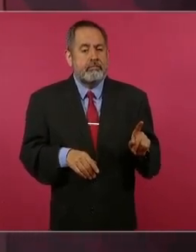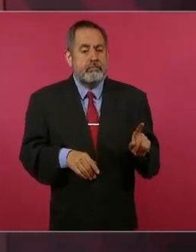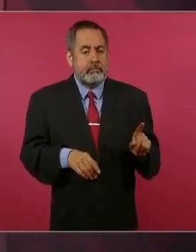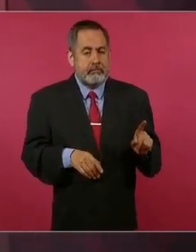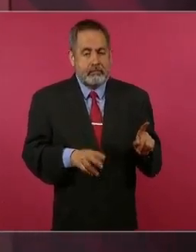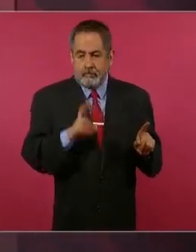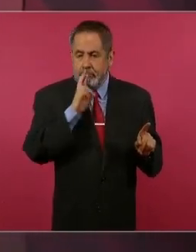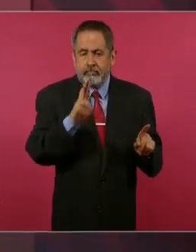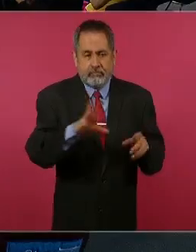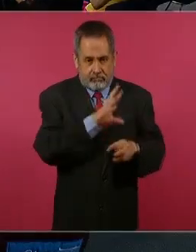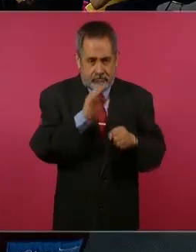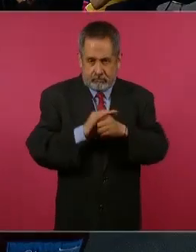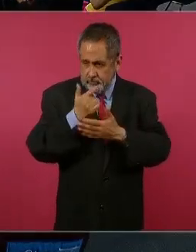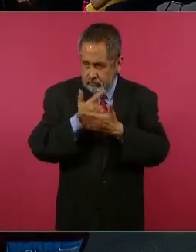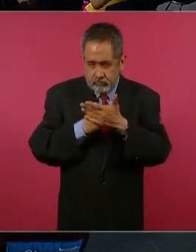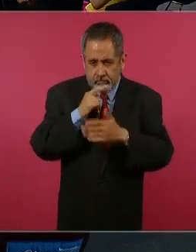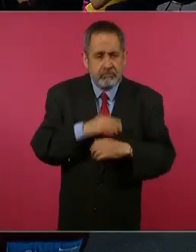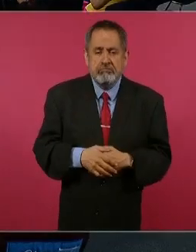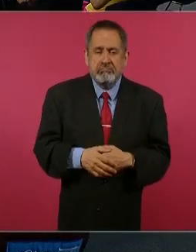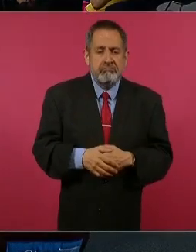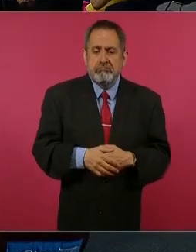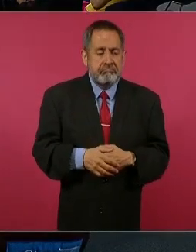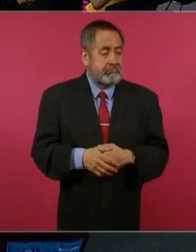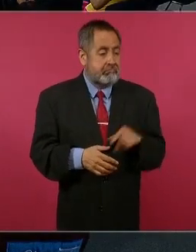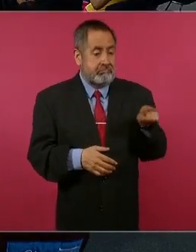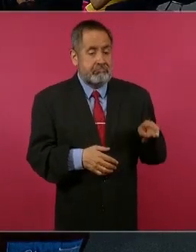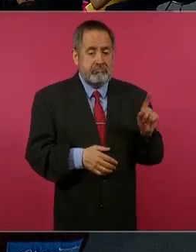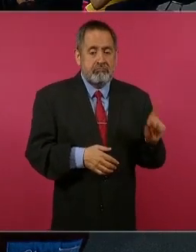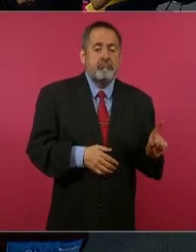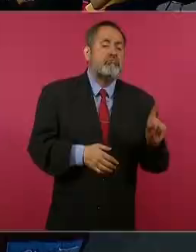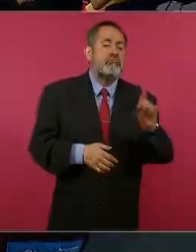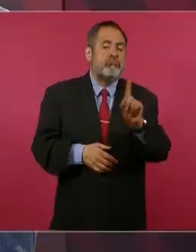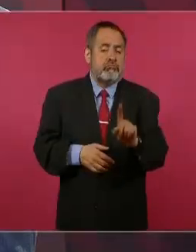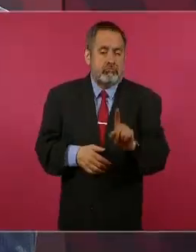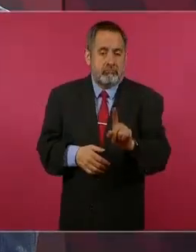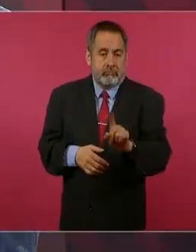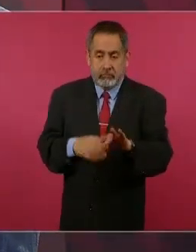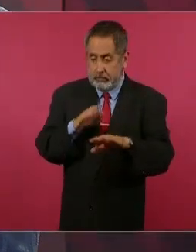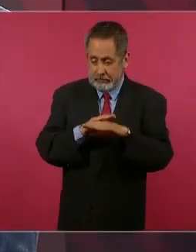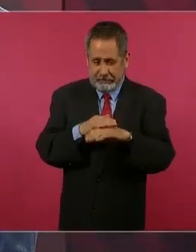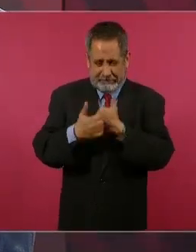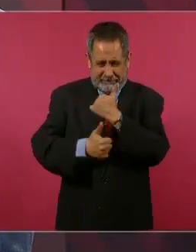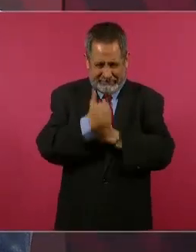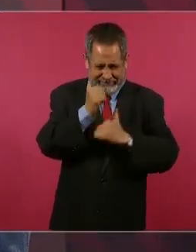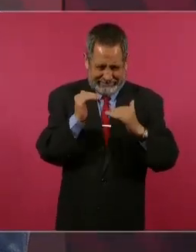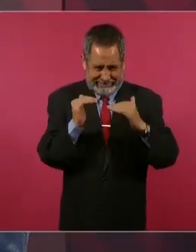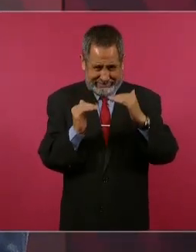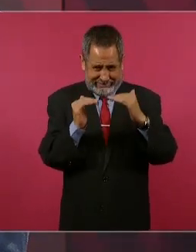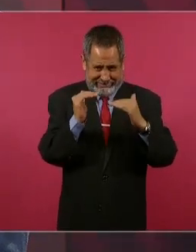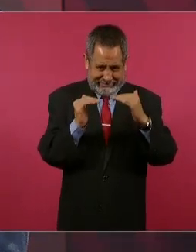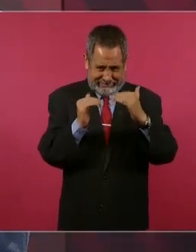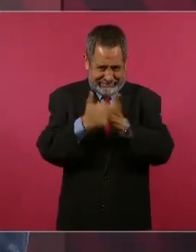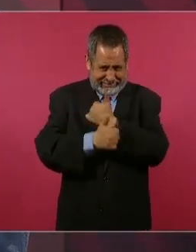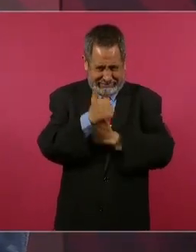el resultado del conteo rápido salió a decir de que estaba muy cerrada la elección